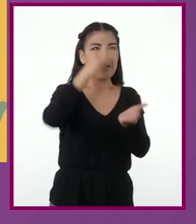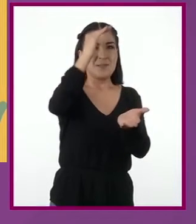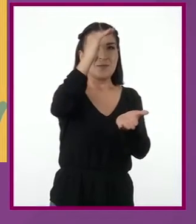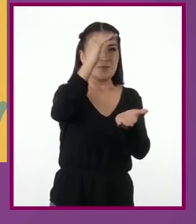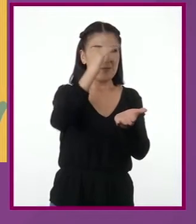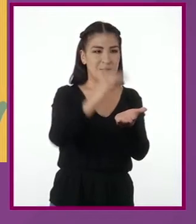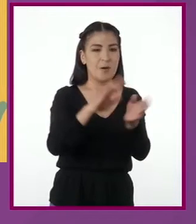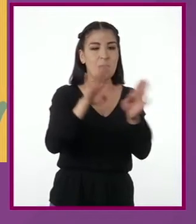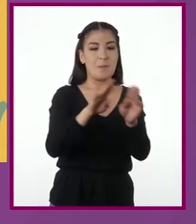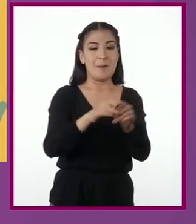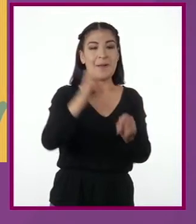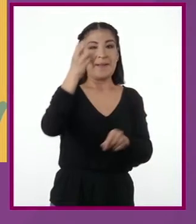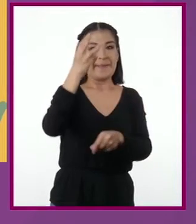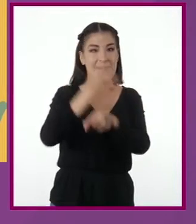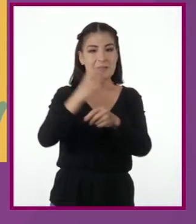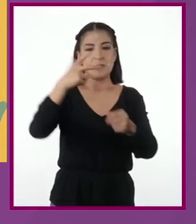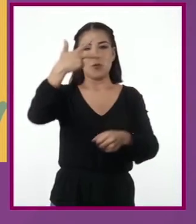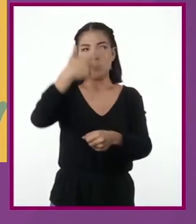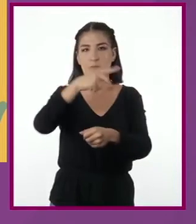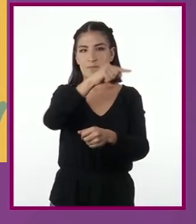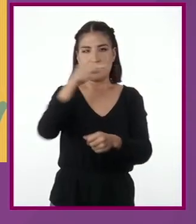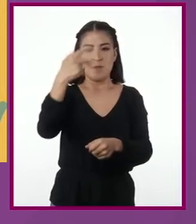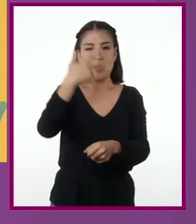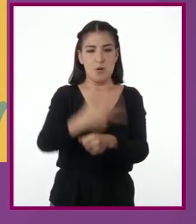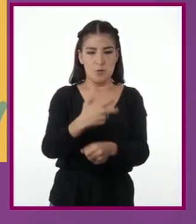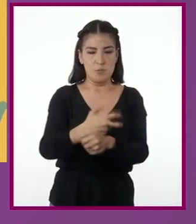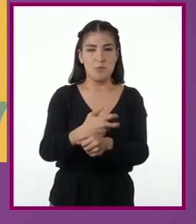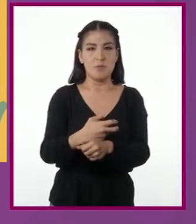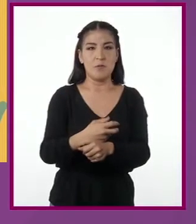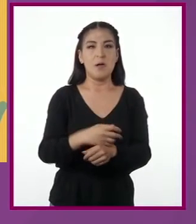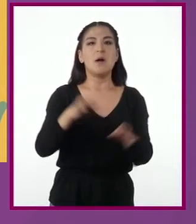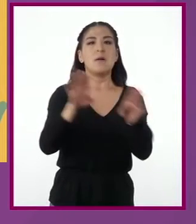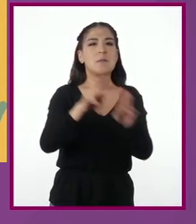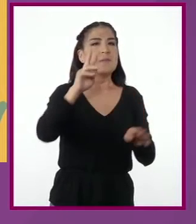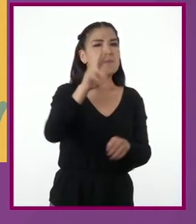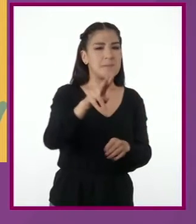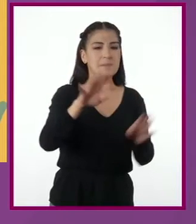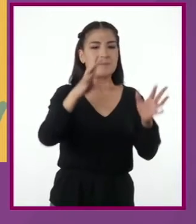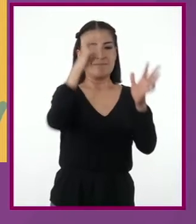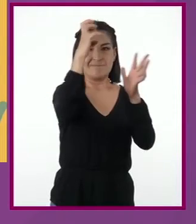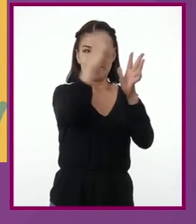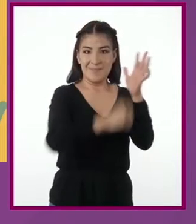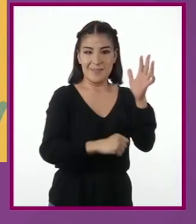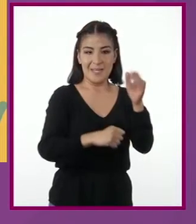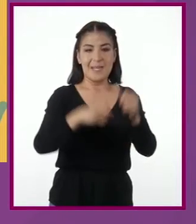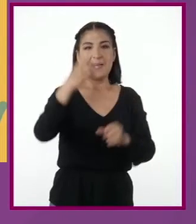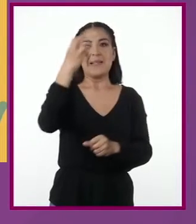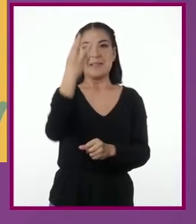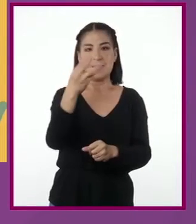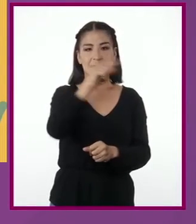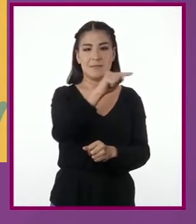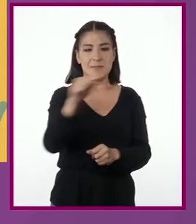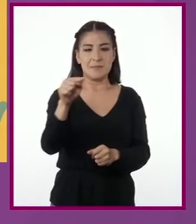negativo. El signo negativo solamente denota que es lo que vamos a quitar de la cantidad inicial de aceite.